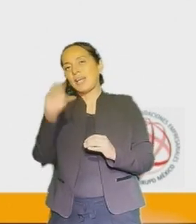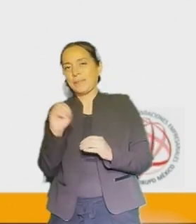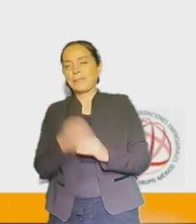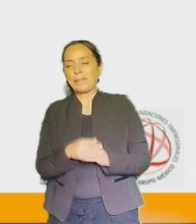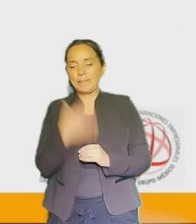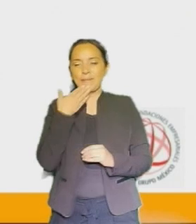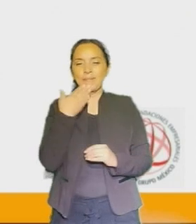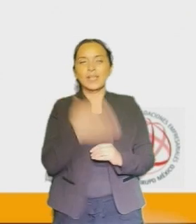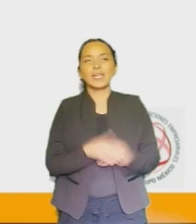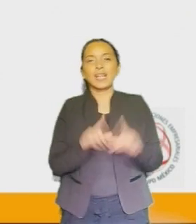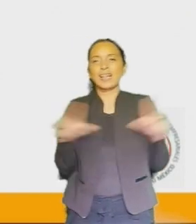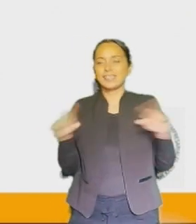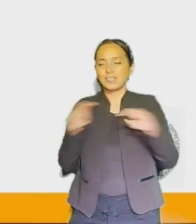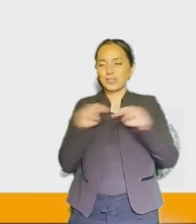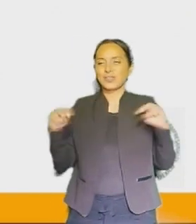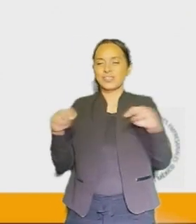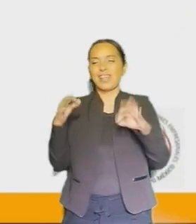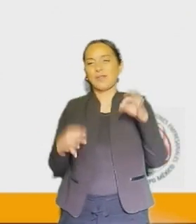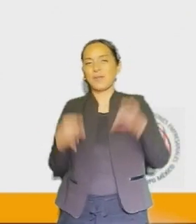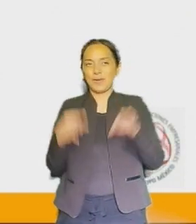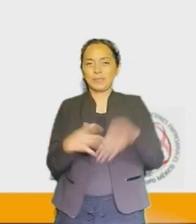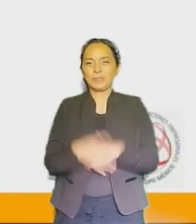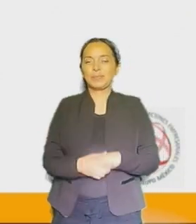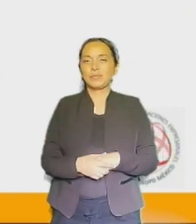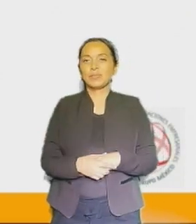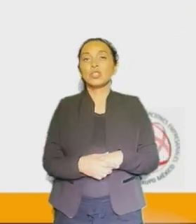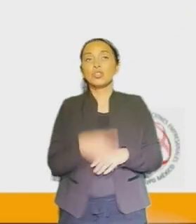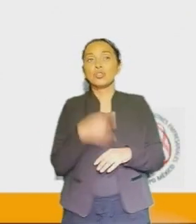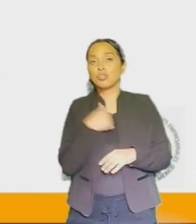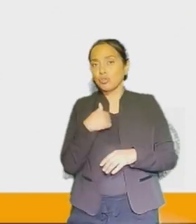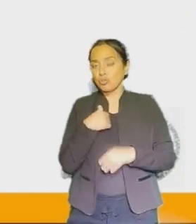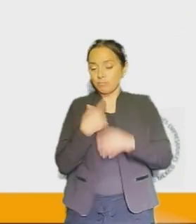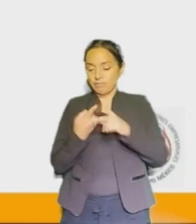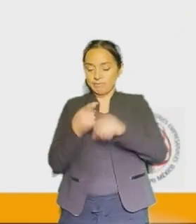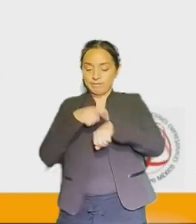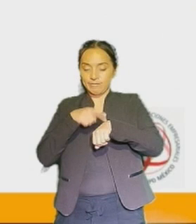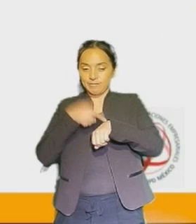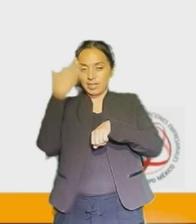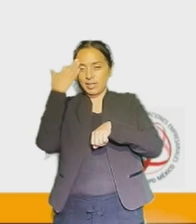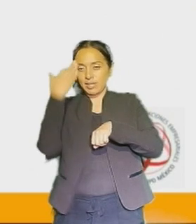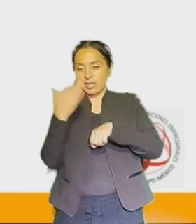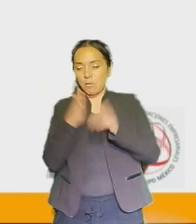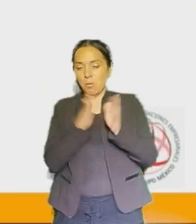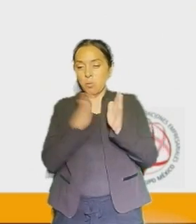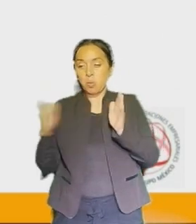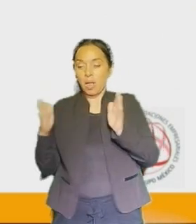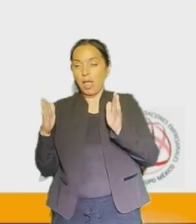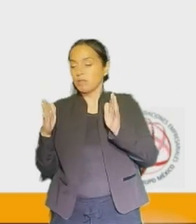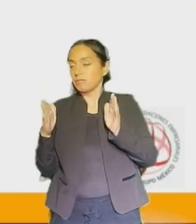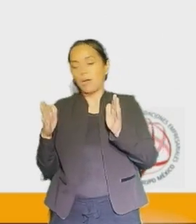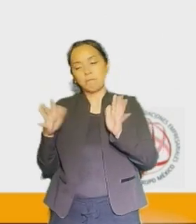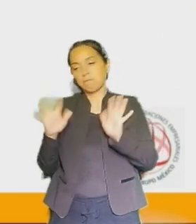listo. ¿Están listos, equipos? Bien, yo les voy a contar el tiempo y si se pasan, quedan descalificados,